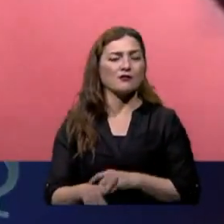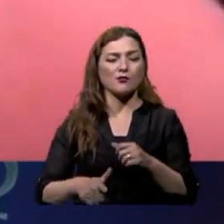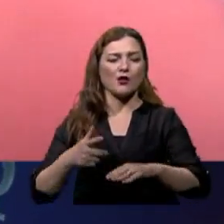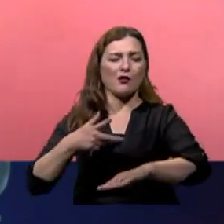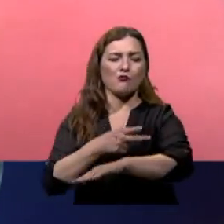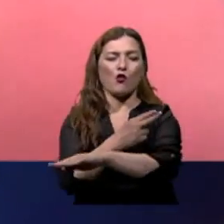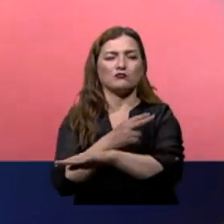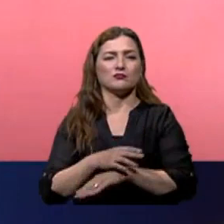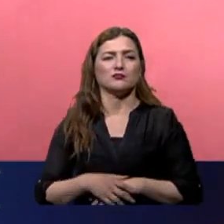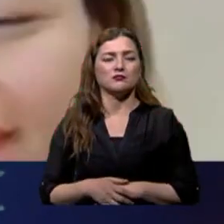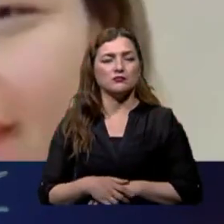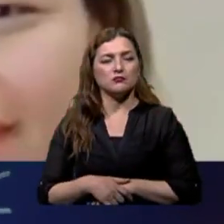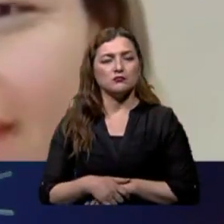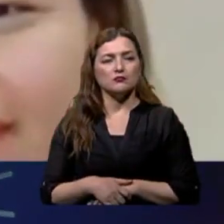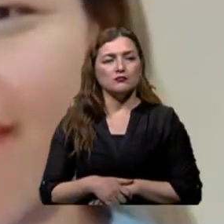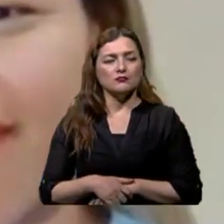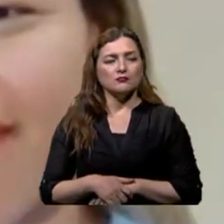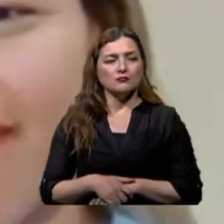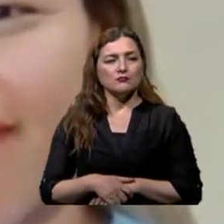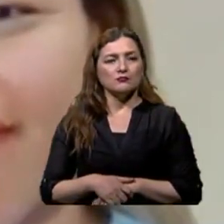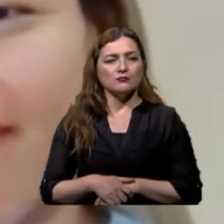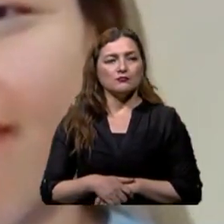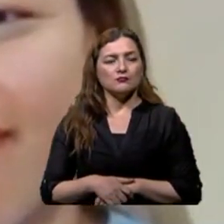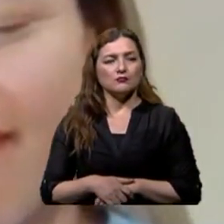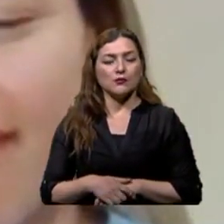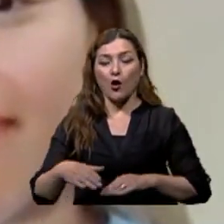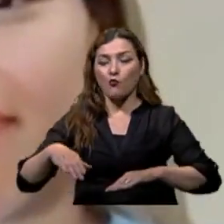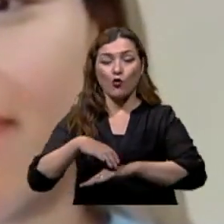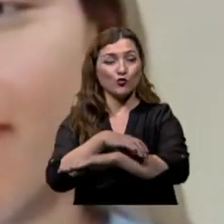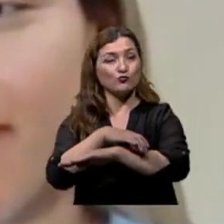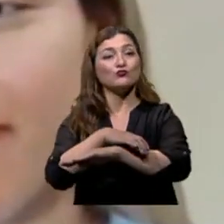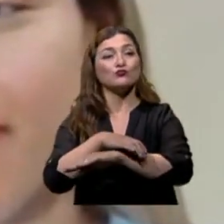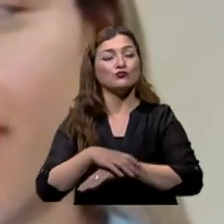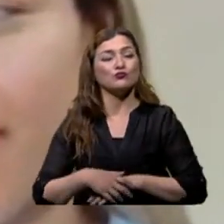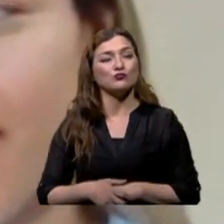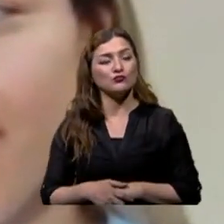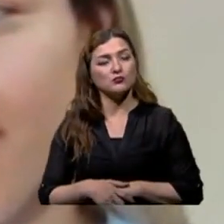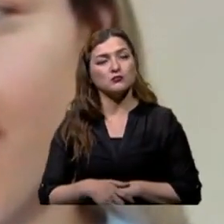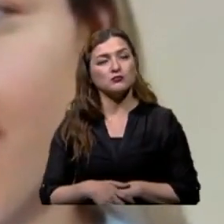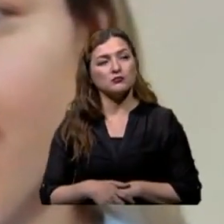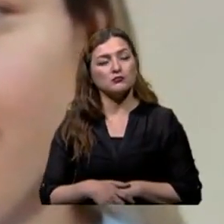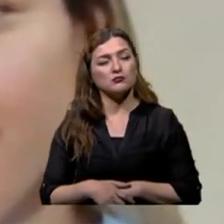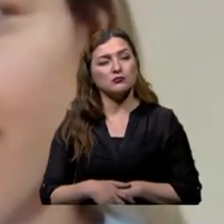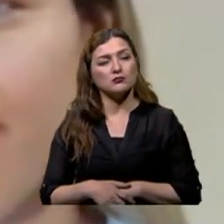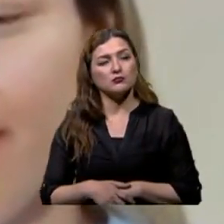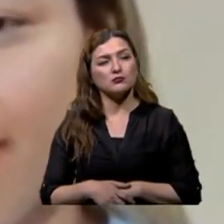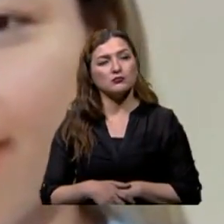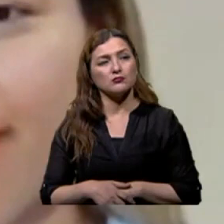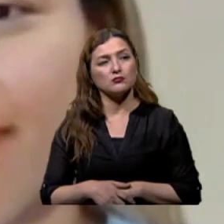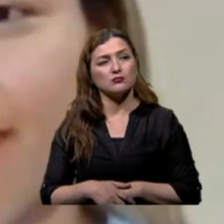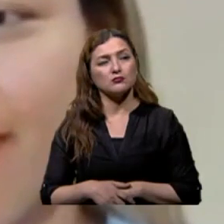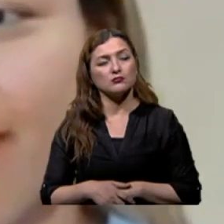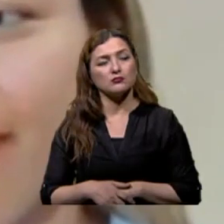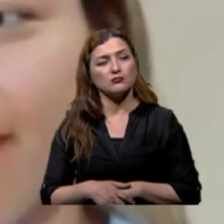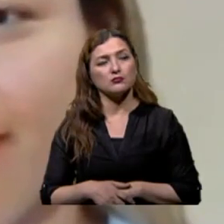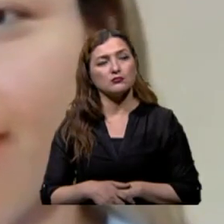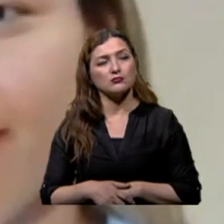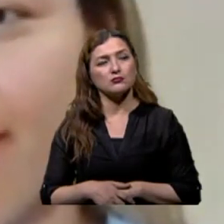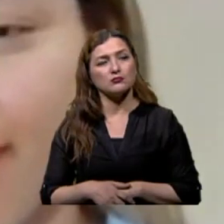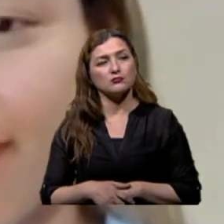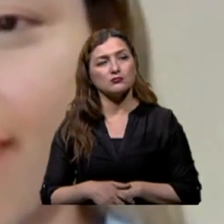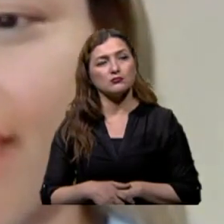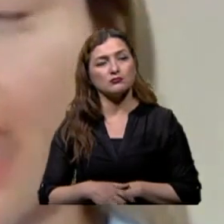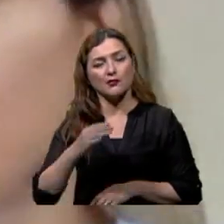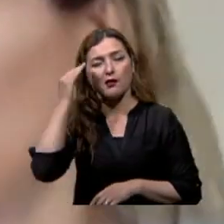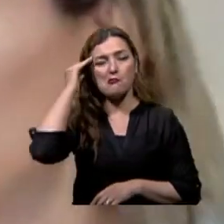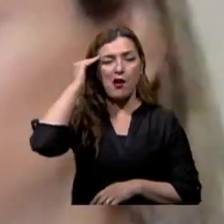amputación, créeme que con una prótesis adecuada, con la parte mental bastante